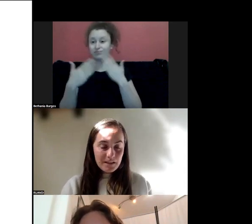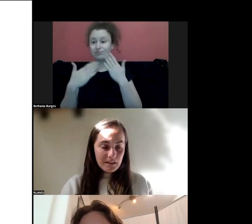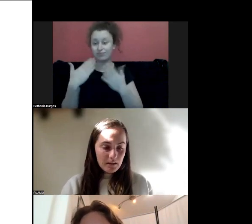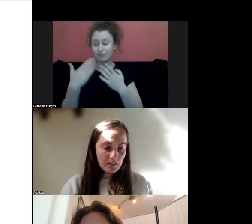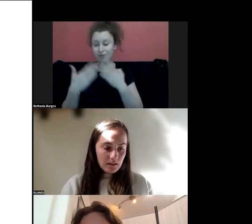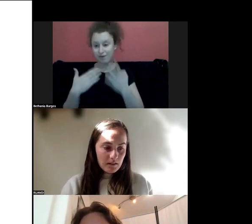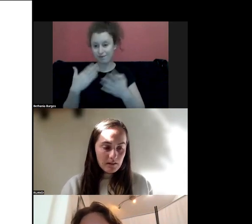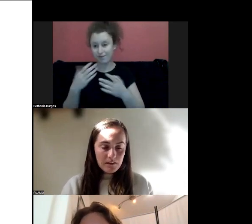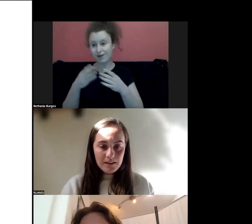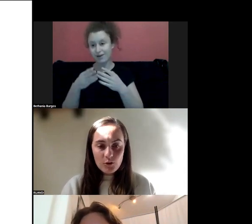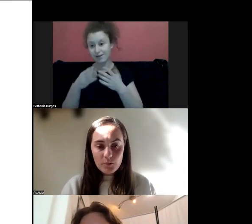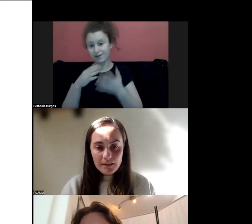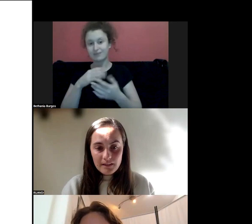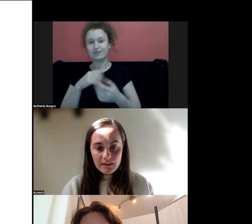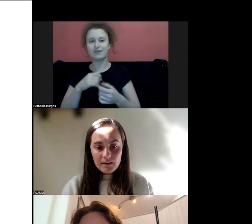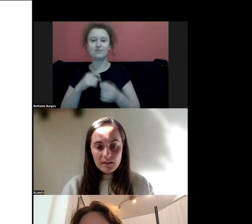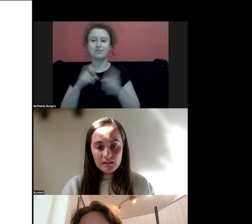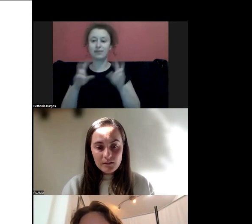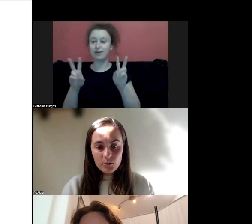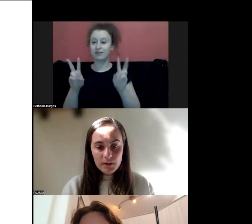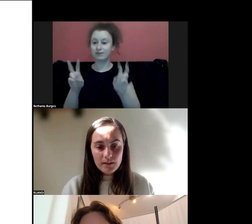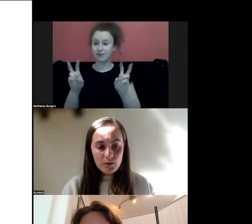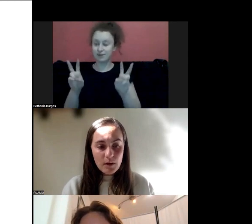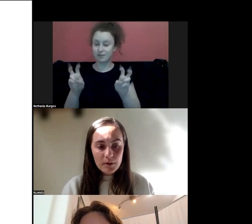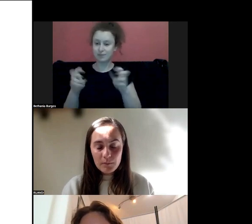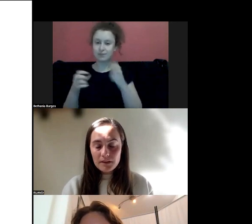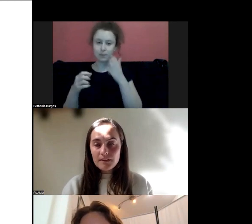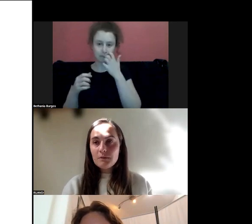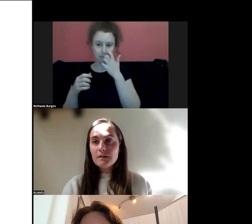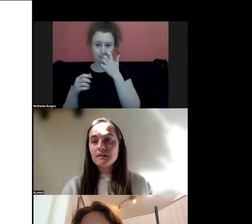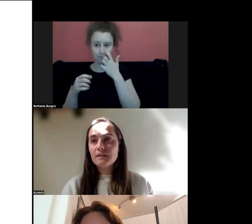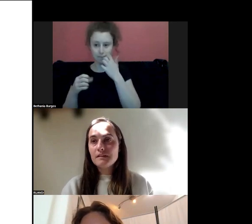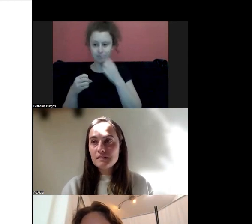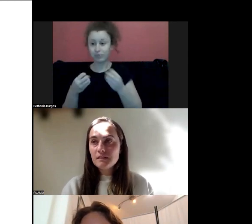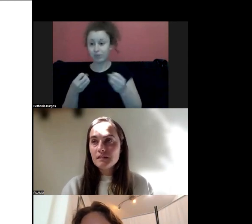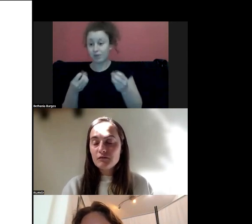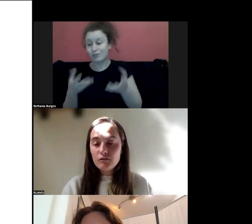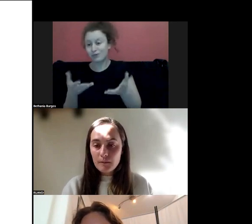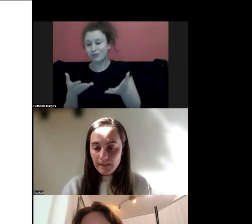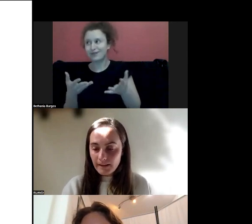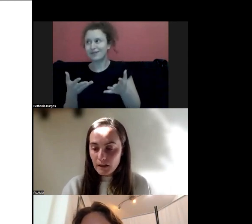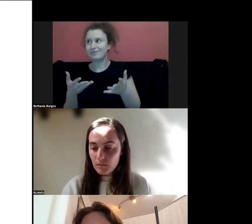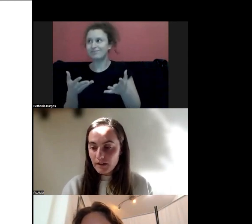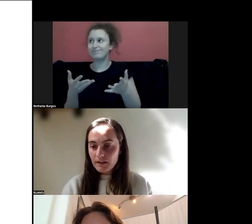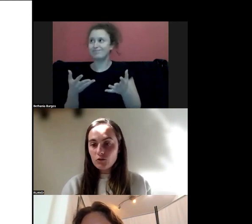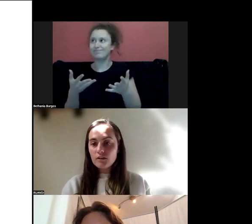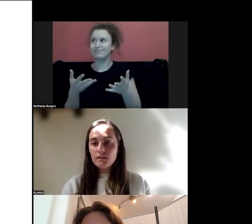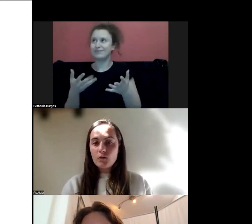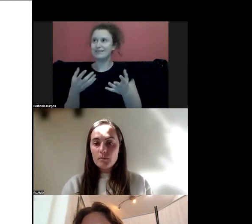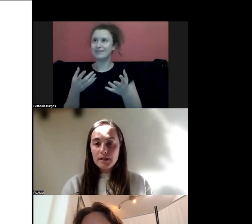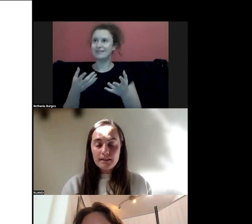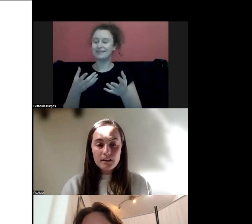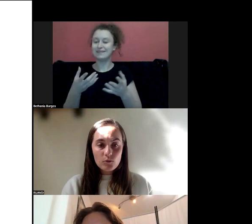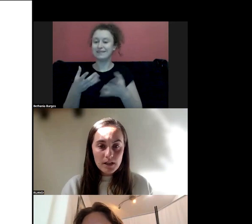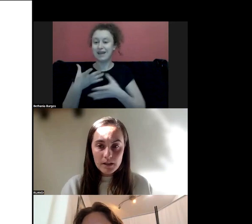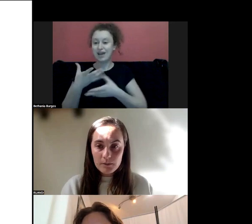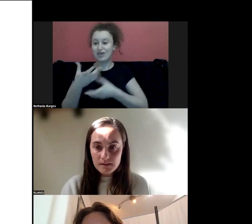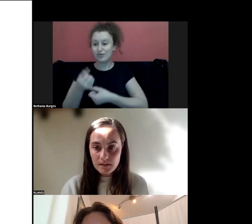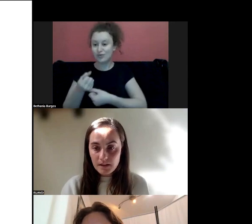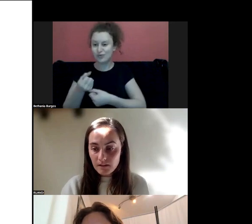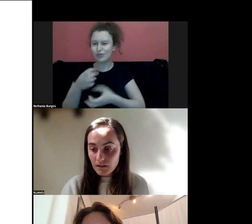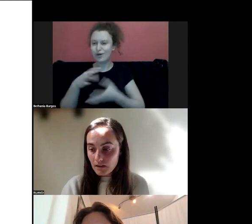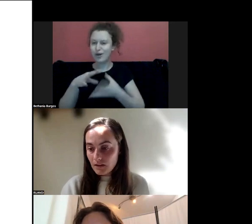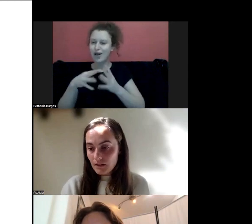enriquecedora y nos brinda una perspectiva que es fundamental en esto de comprender cómo es